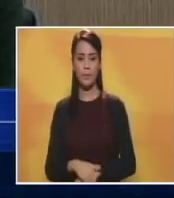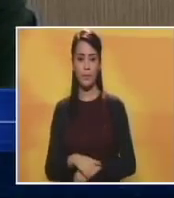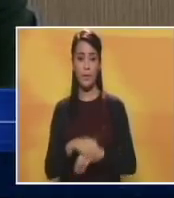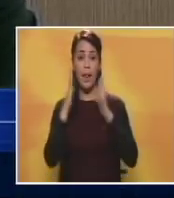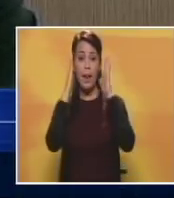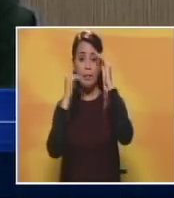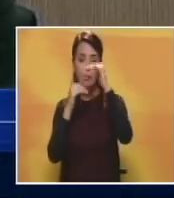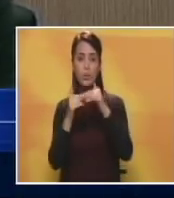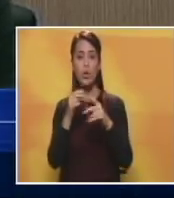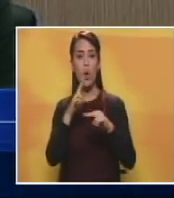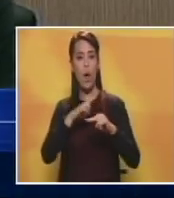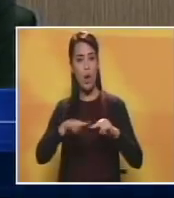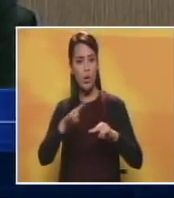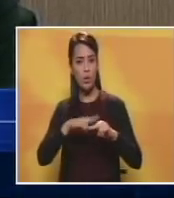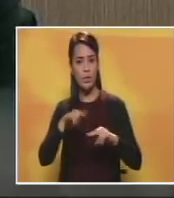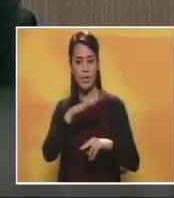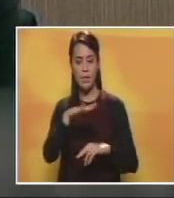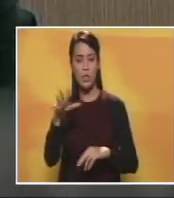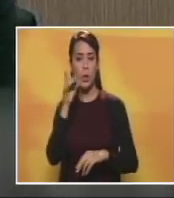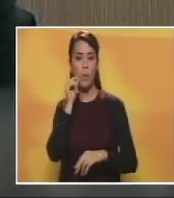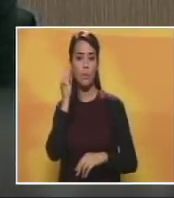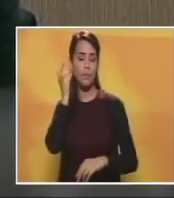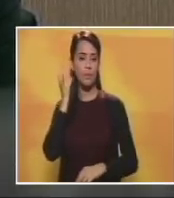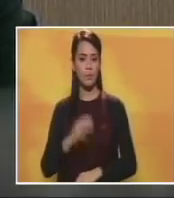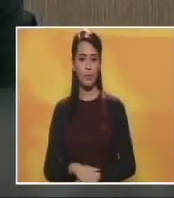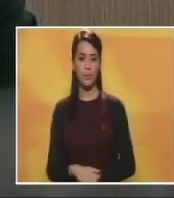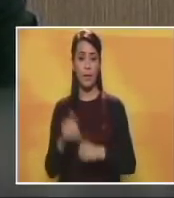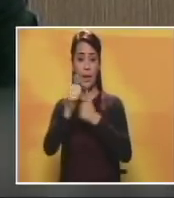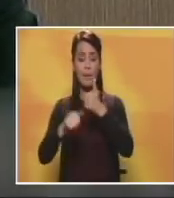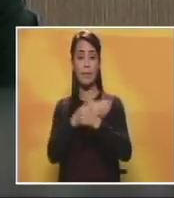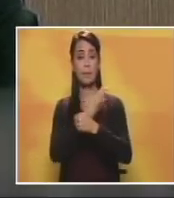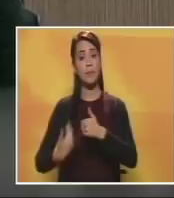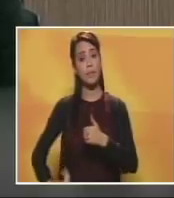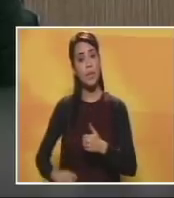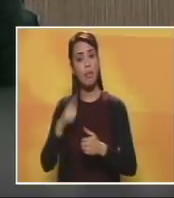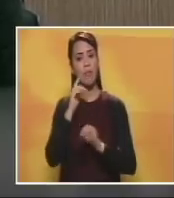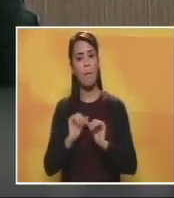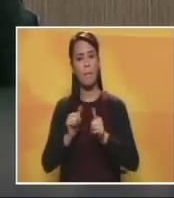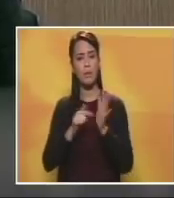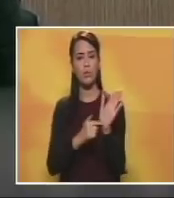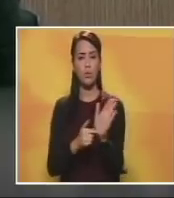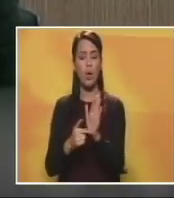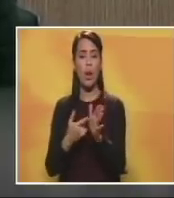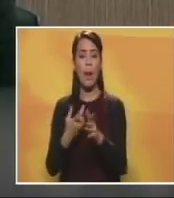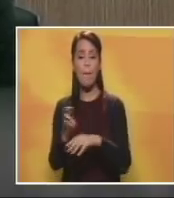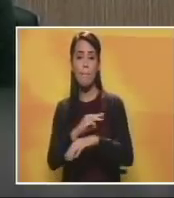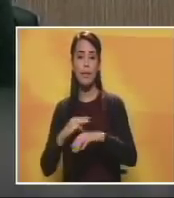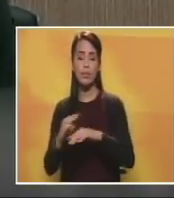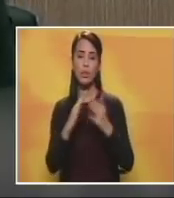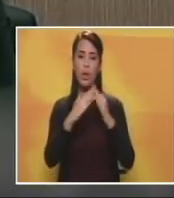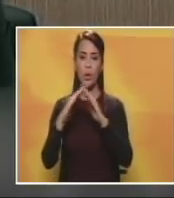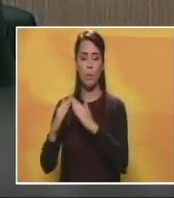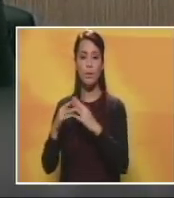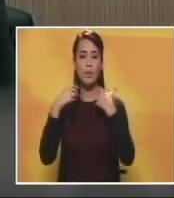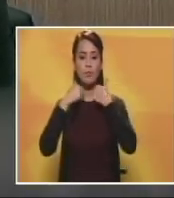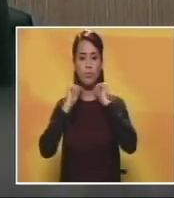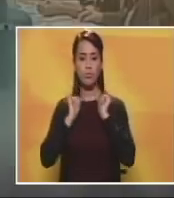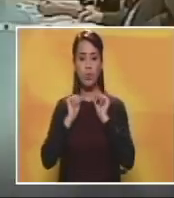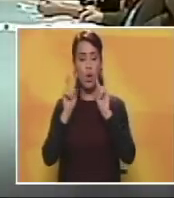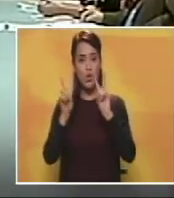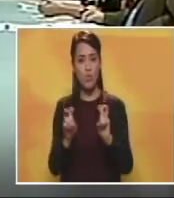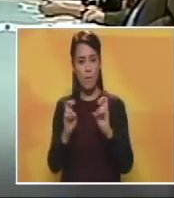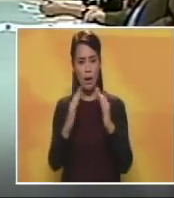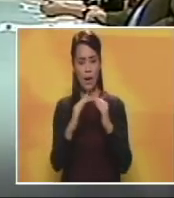nuestros niños, a nuestras niñas. La vicepresidenta activó junto al ministro de las Comunas, Aristóbulo Isturiz, una nueva